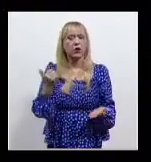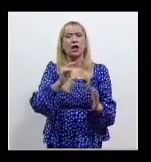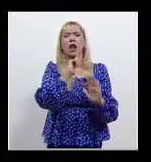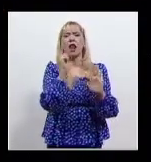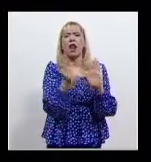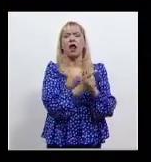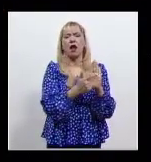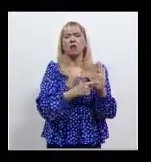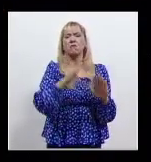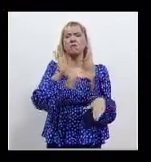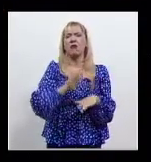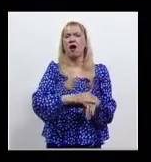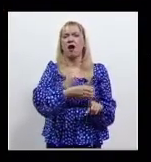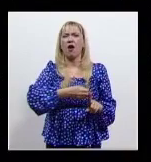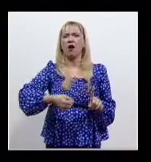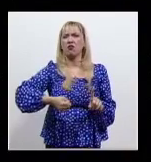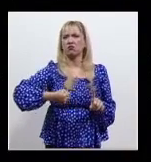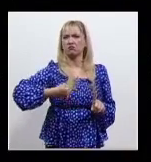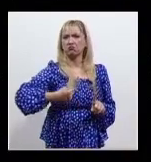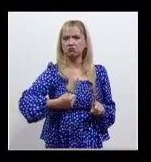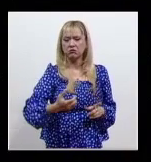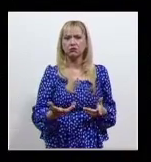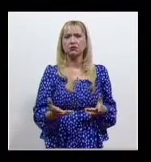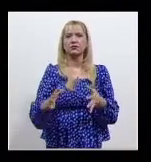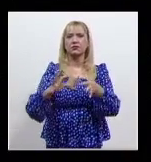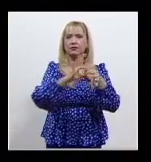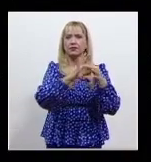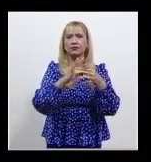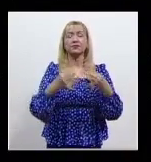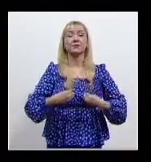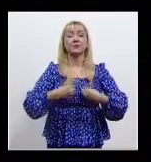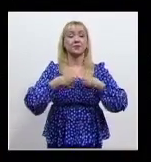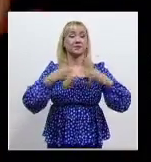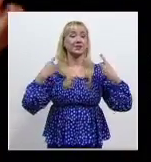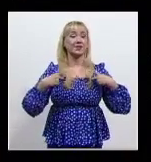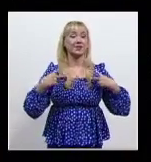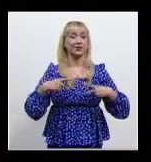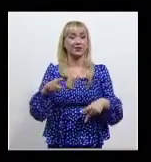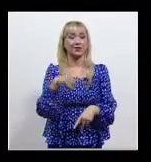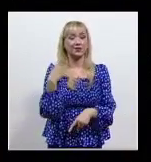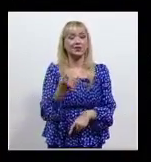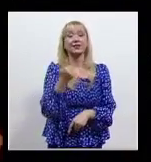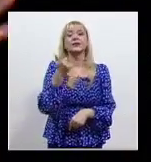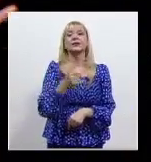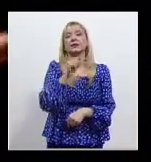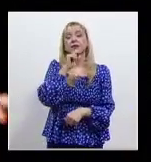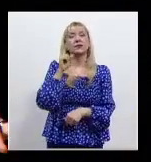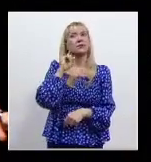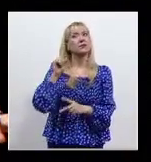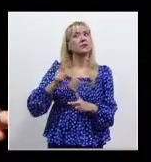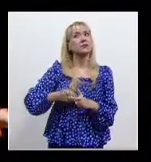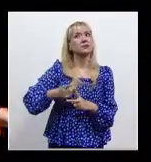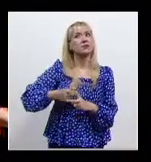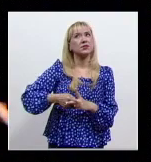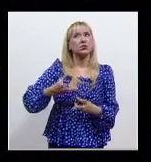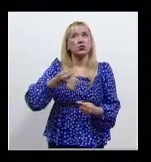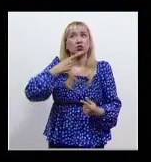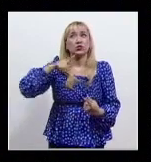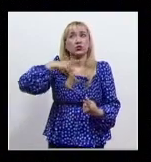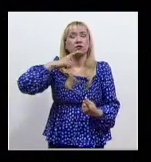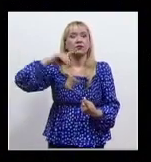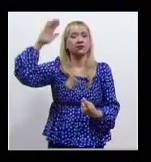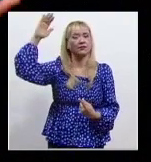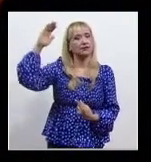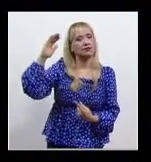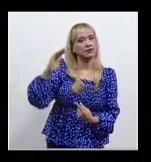firme, a una armonía donde permita la plenitud de las personas y a un nivel estadístico judicial menor. Para el canal